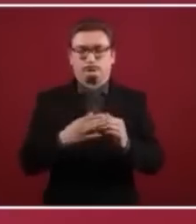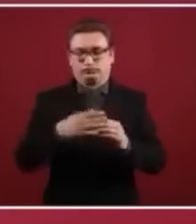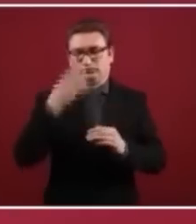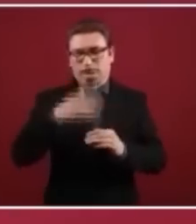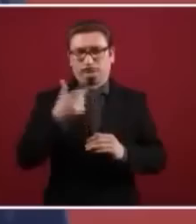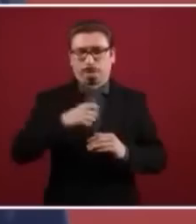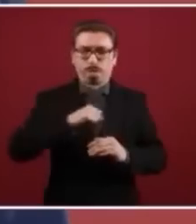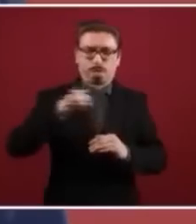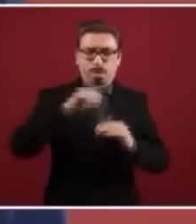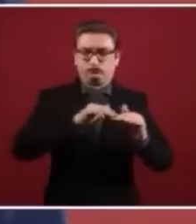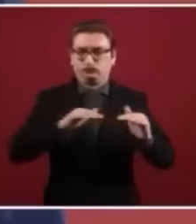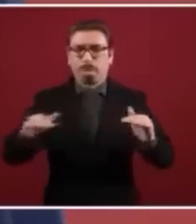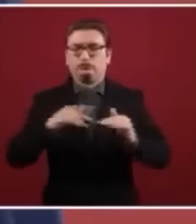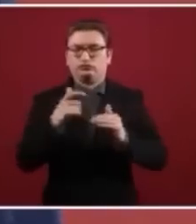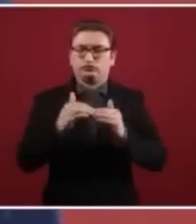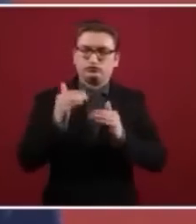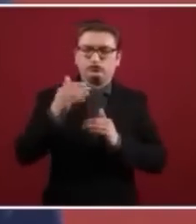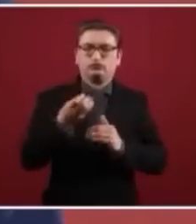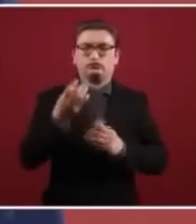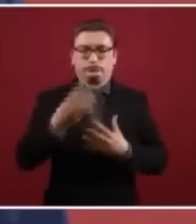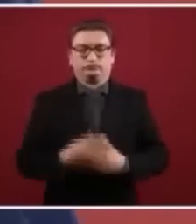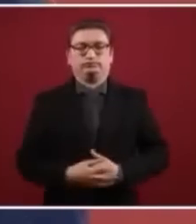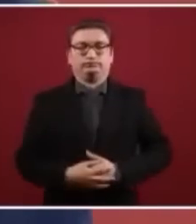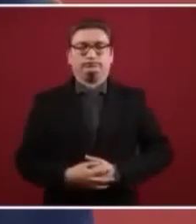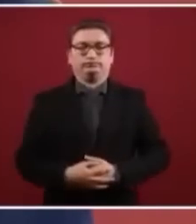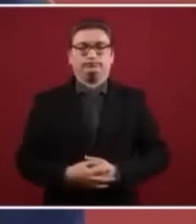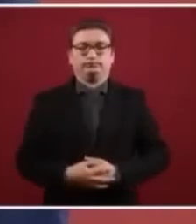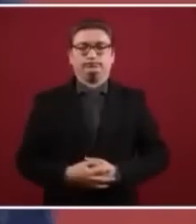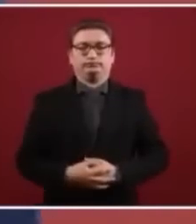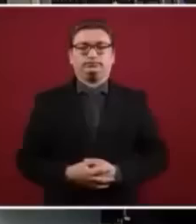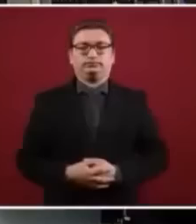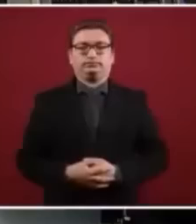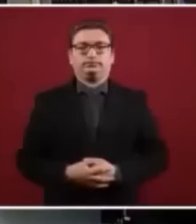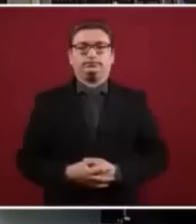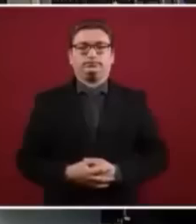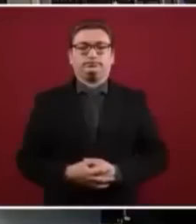inflación? ¿Sí? Que